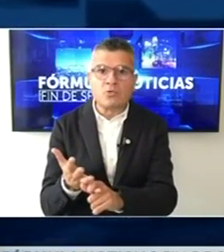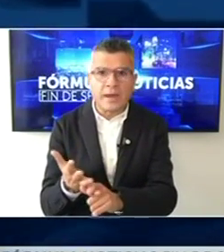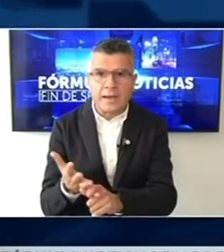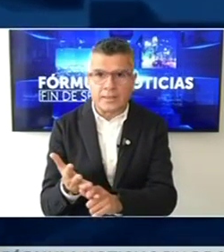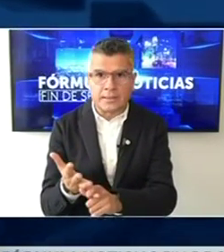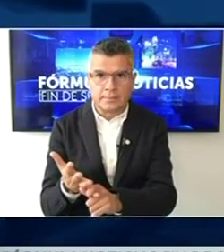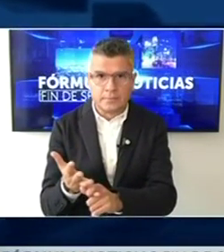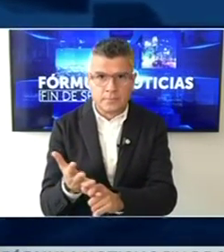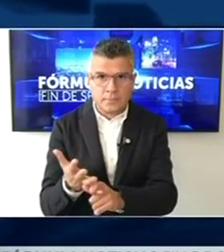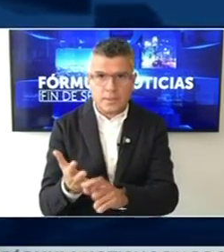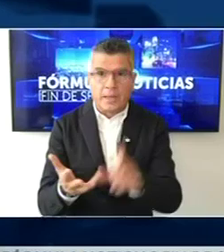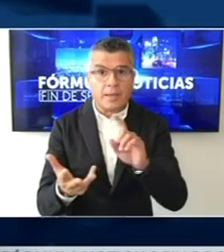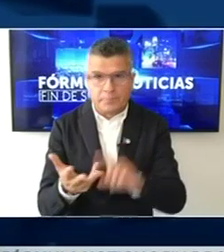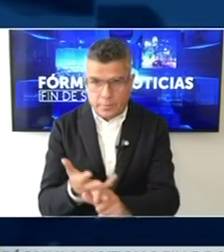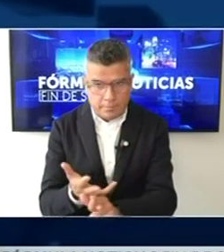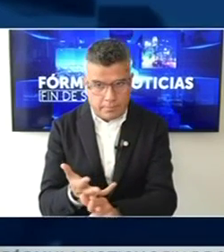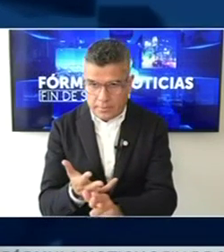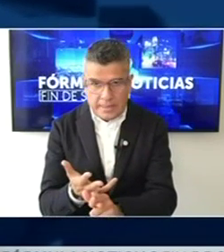que firmaron una carta,